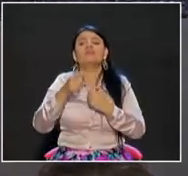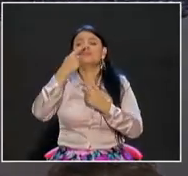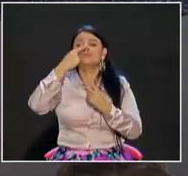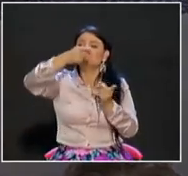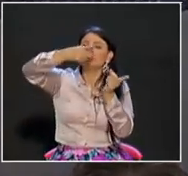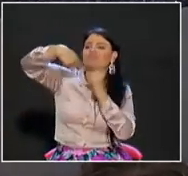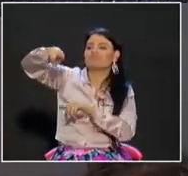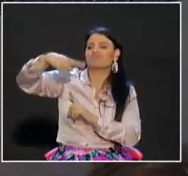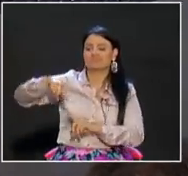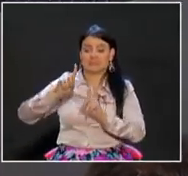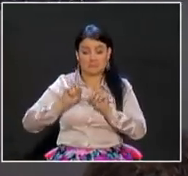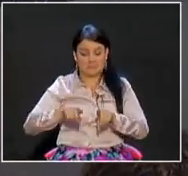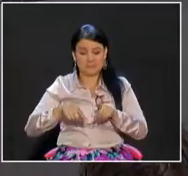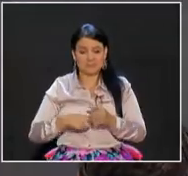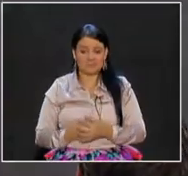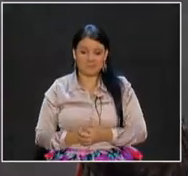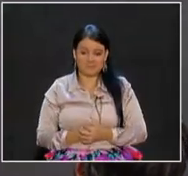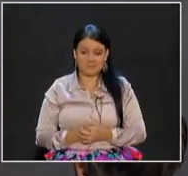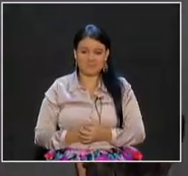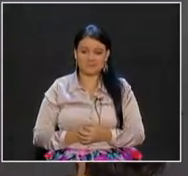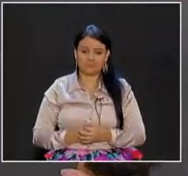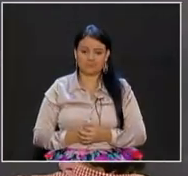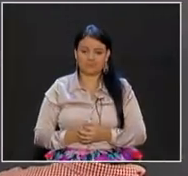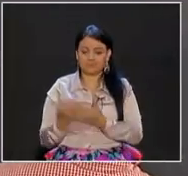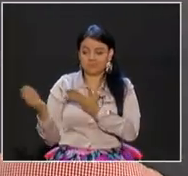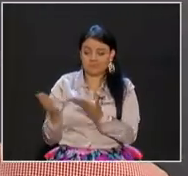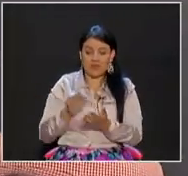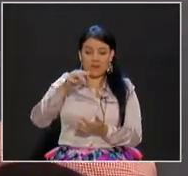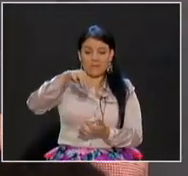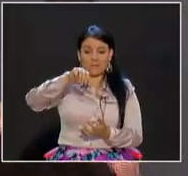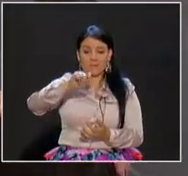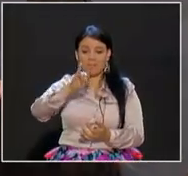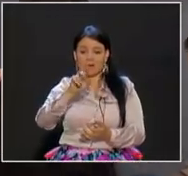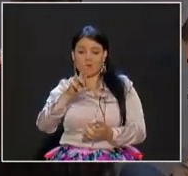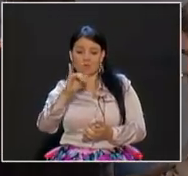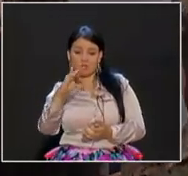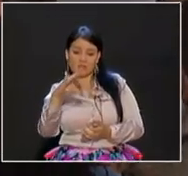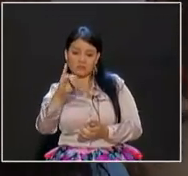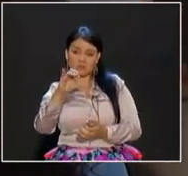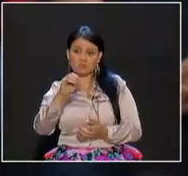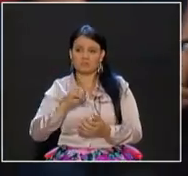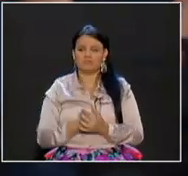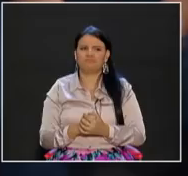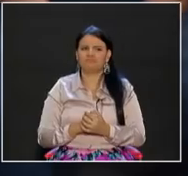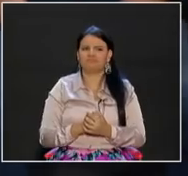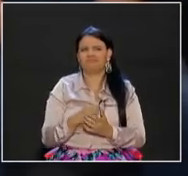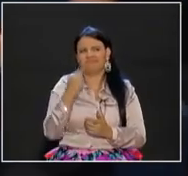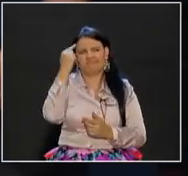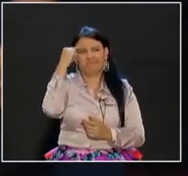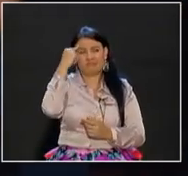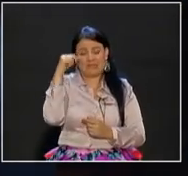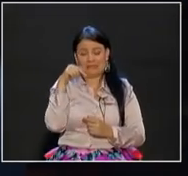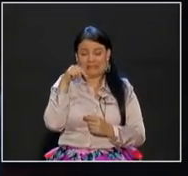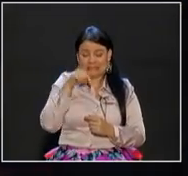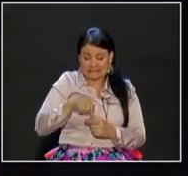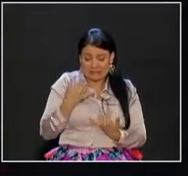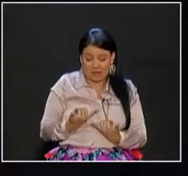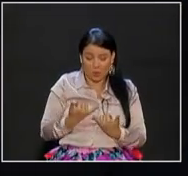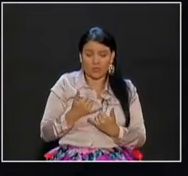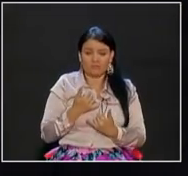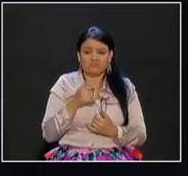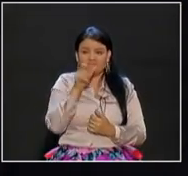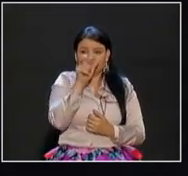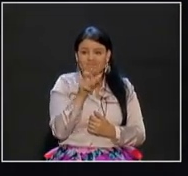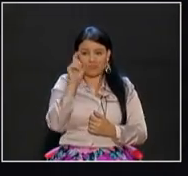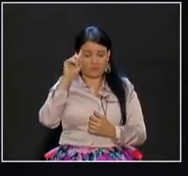candidato maurici ton la administración departamental durante este periodo ha invertido cerca de 30 mil millones